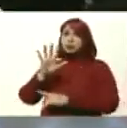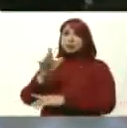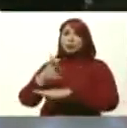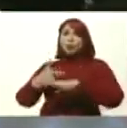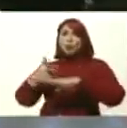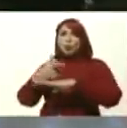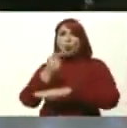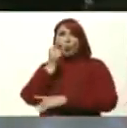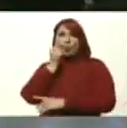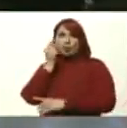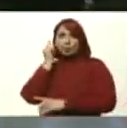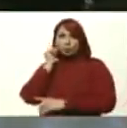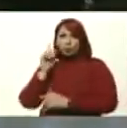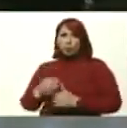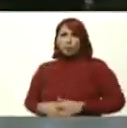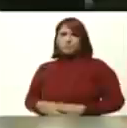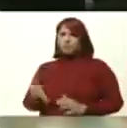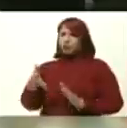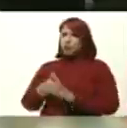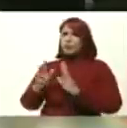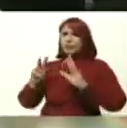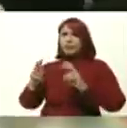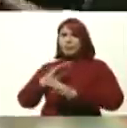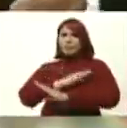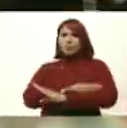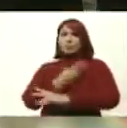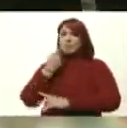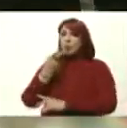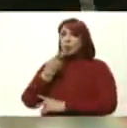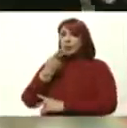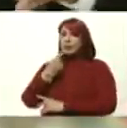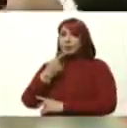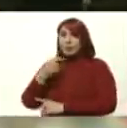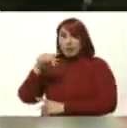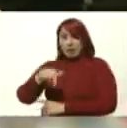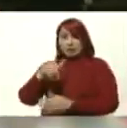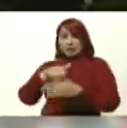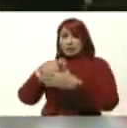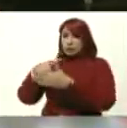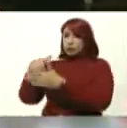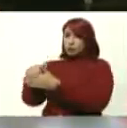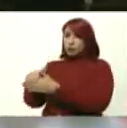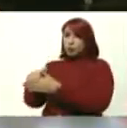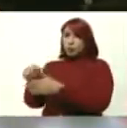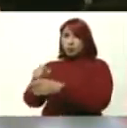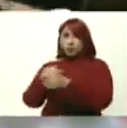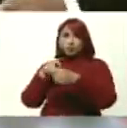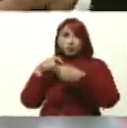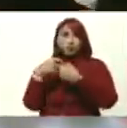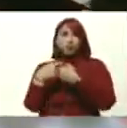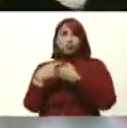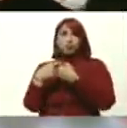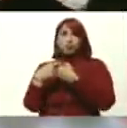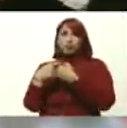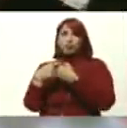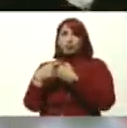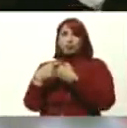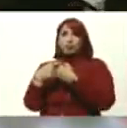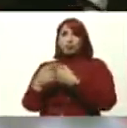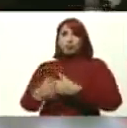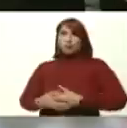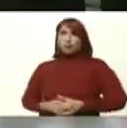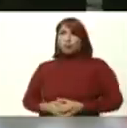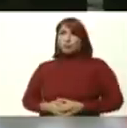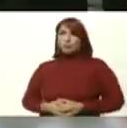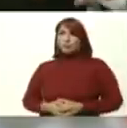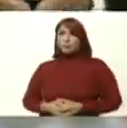gobernaciones. Y en cuanto al tema de las fuerzas políticas, él decía que para esta elección, el Gran Polo Patriótico, dividido por supuesto